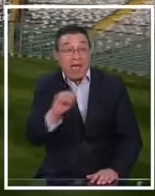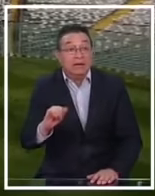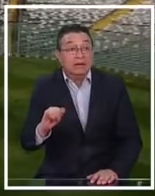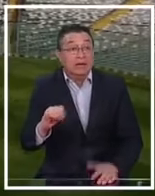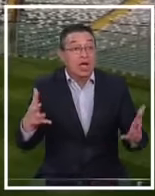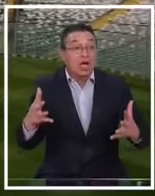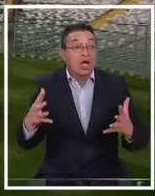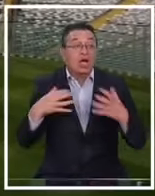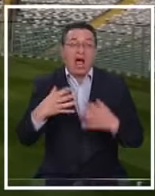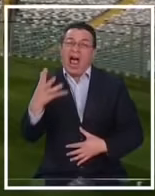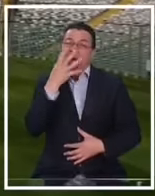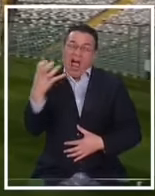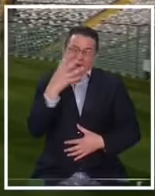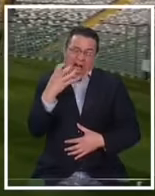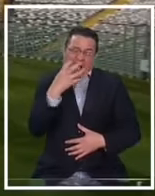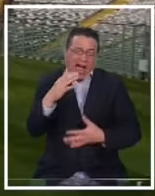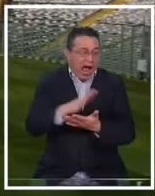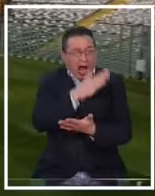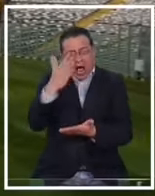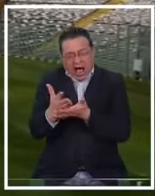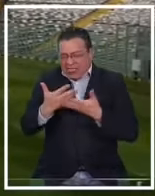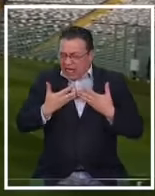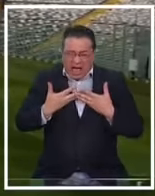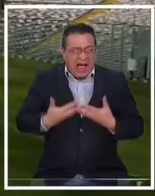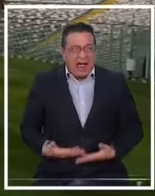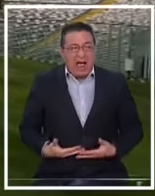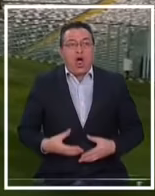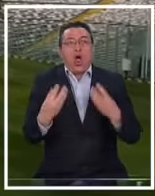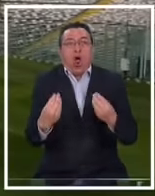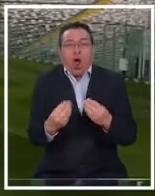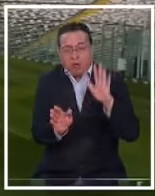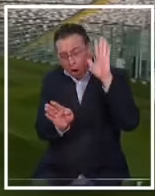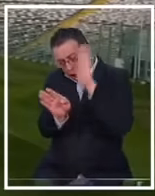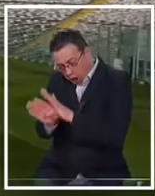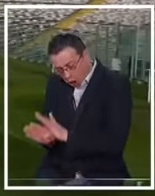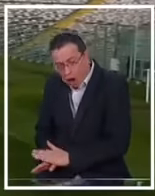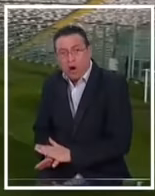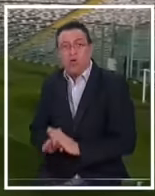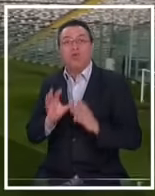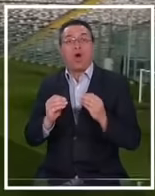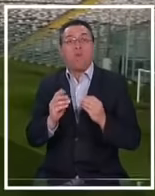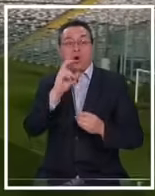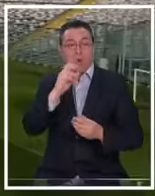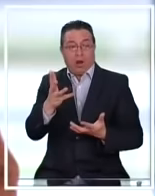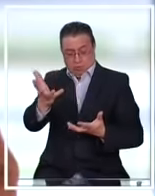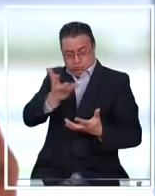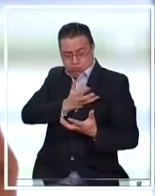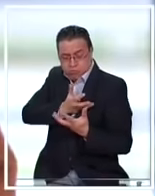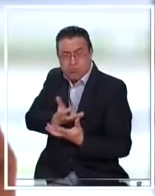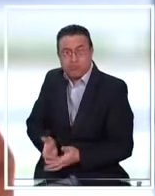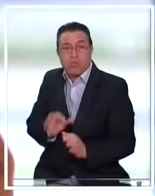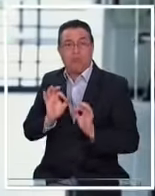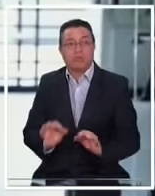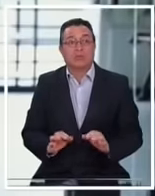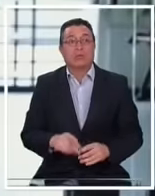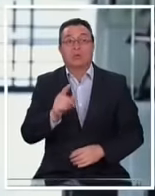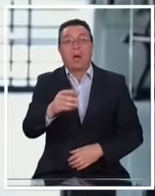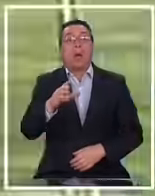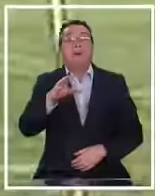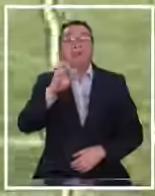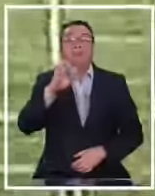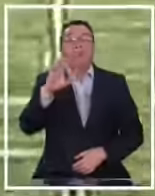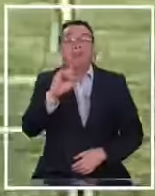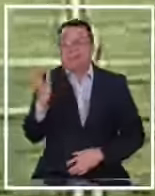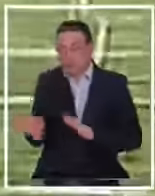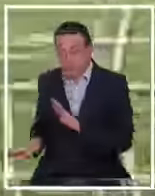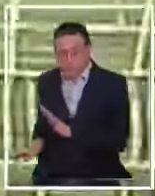¡Y voy a gritarlo hasta cansarme! ¡Cómo la bajó! ¡Con una almohada en el pecho! Lucho Pérez le pegaba con las dos igual.